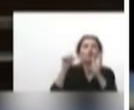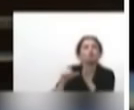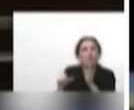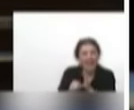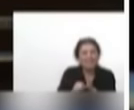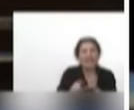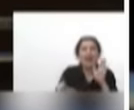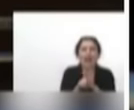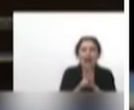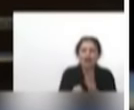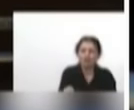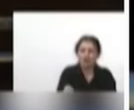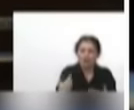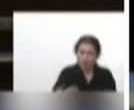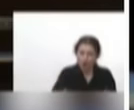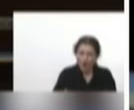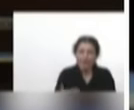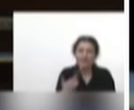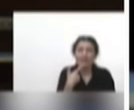social. Pero loco,